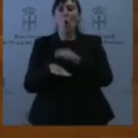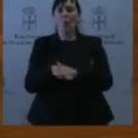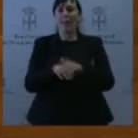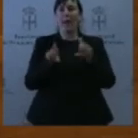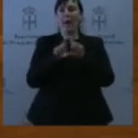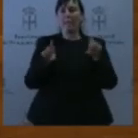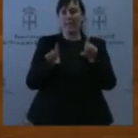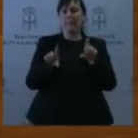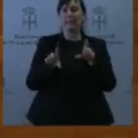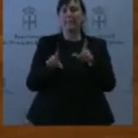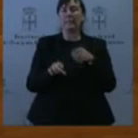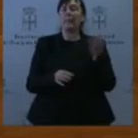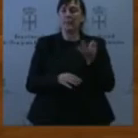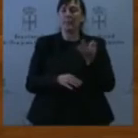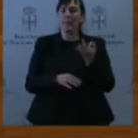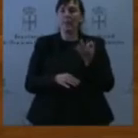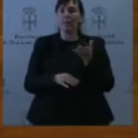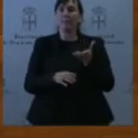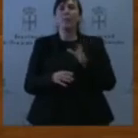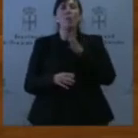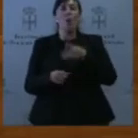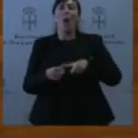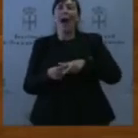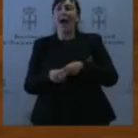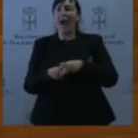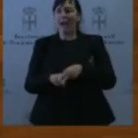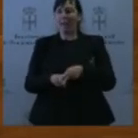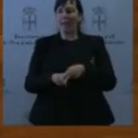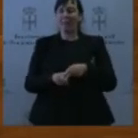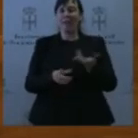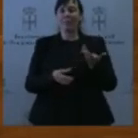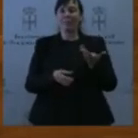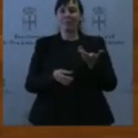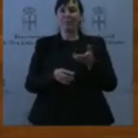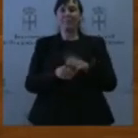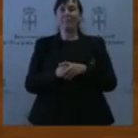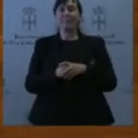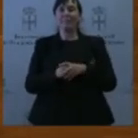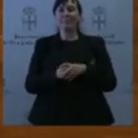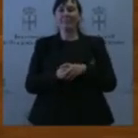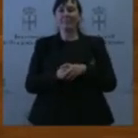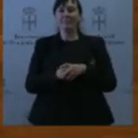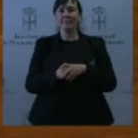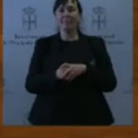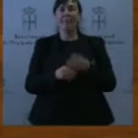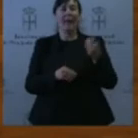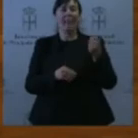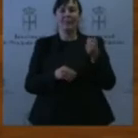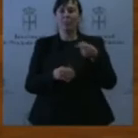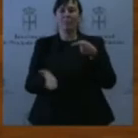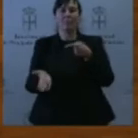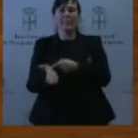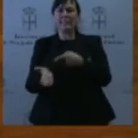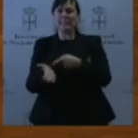deslocalizaciones y diseñar el modelo industrial y laboral de futuro que queremos. Es necesario exigir corresponsabilidad a las empresas a cambio